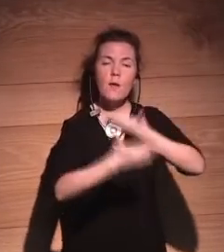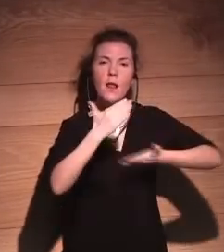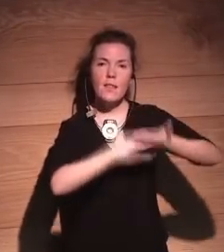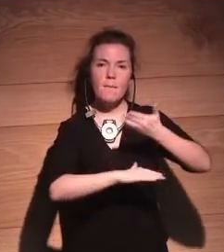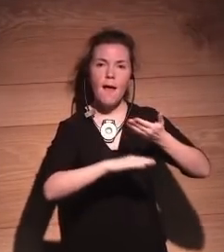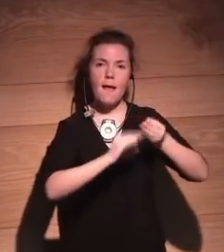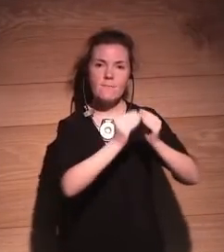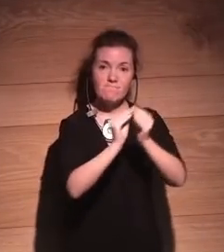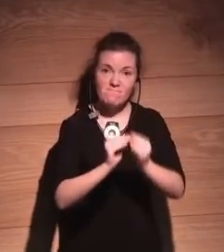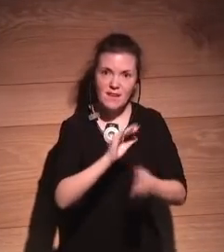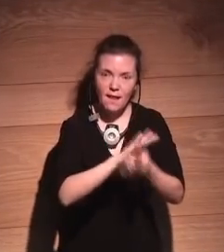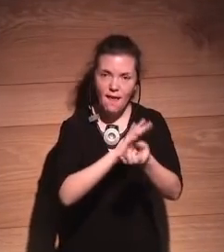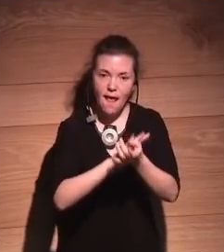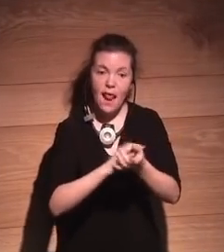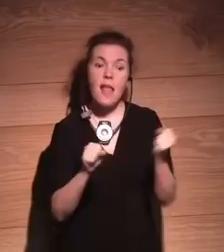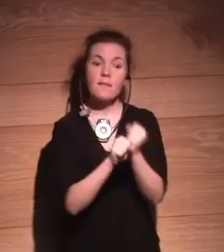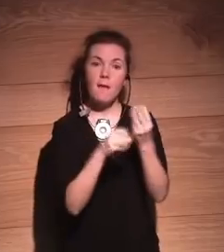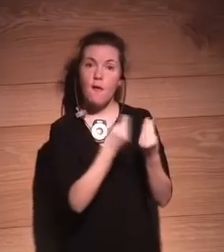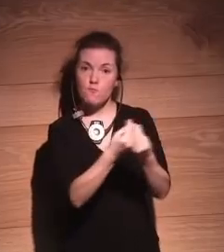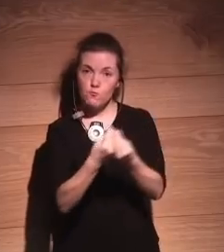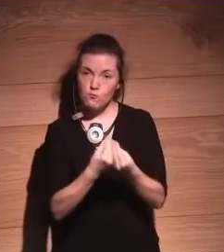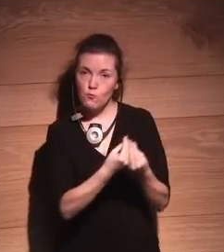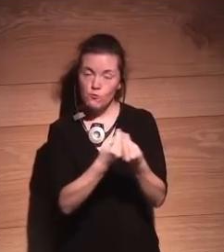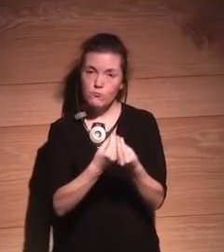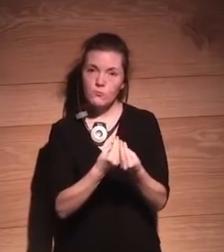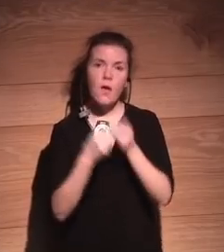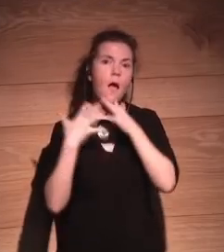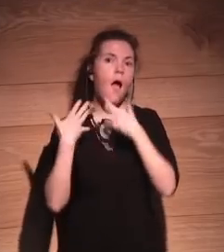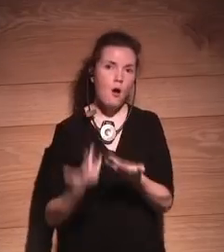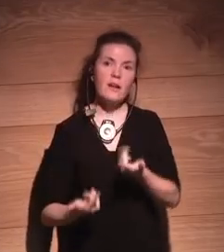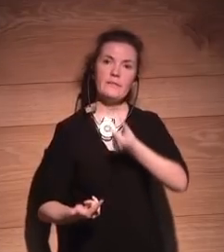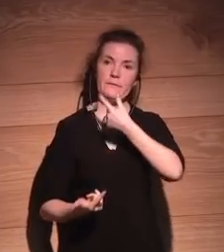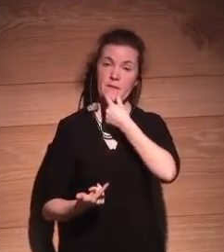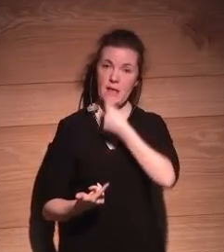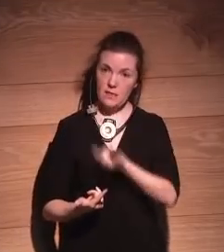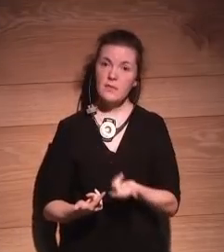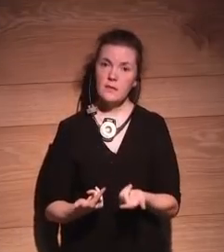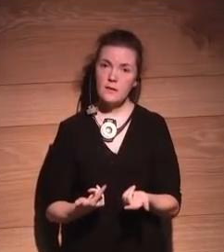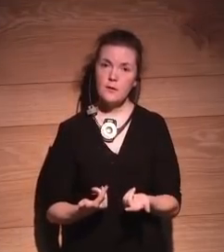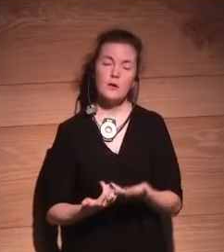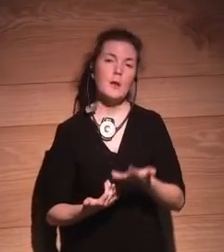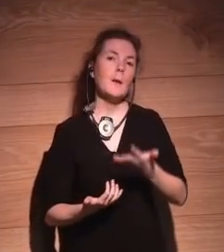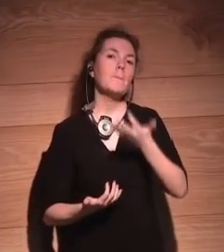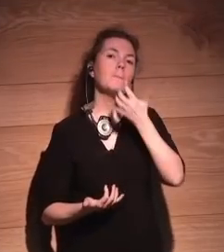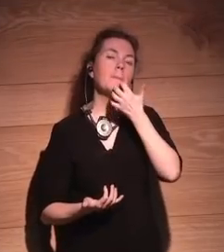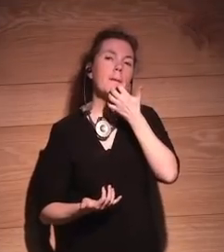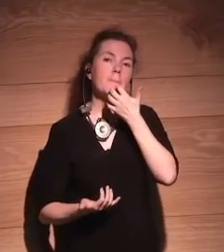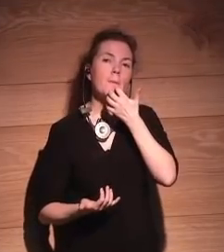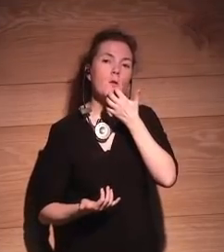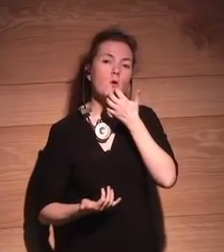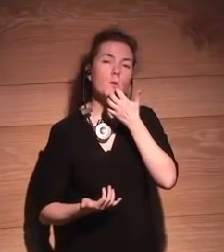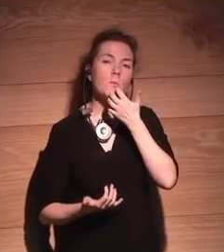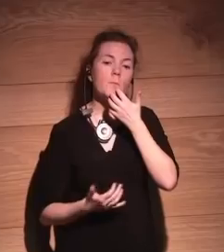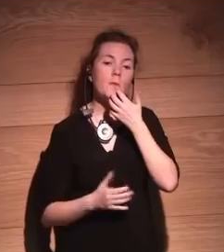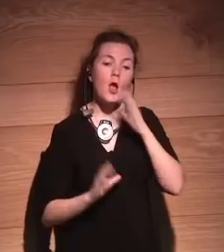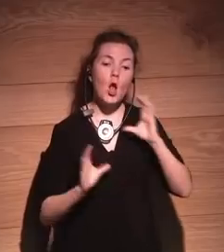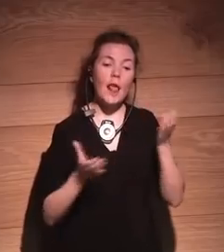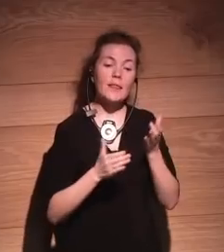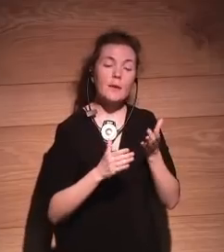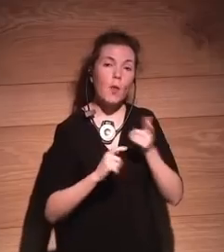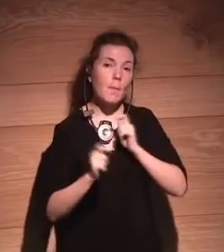colaborativas, trabajar juntos. Actualmente es fácil, por ejemplo, crear un colectivo